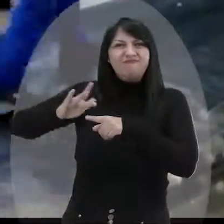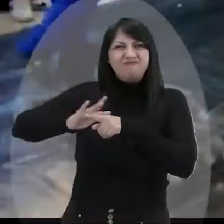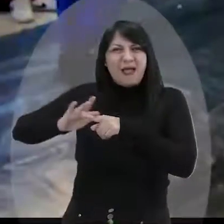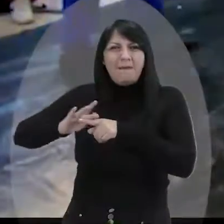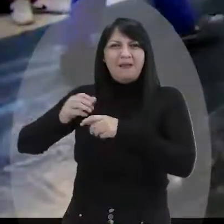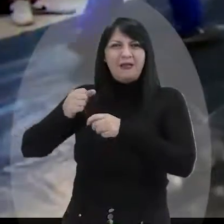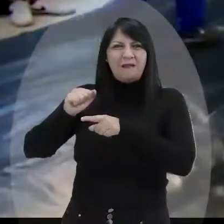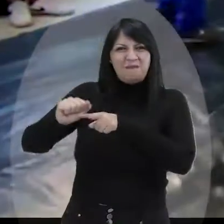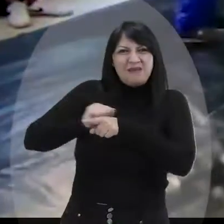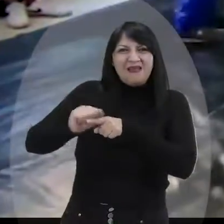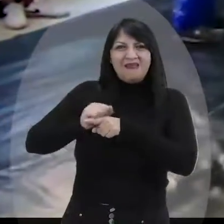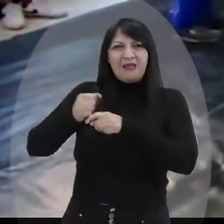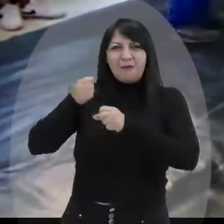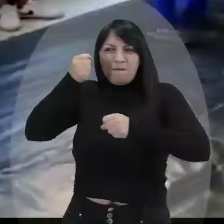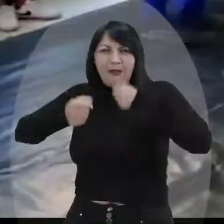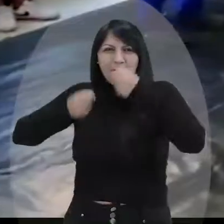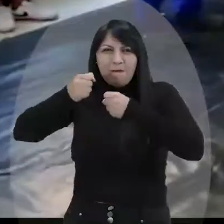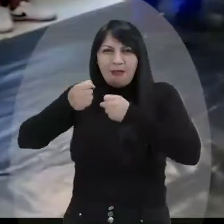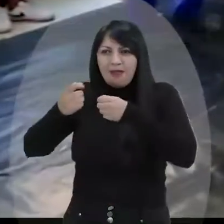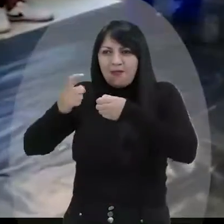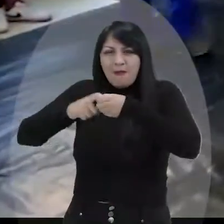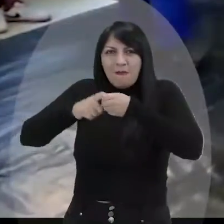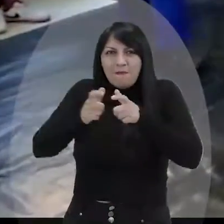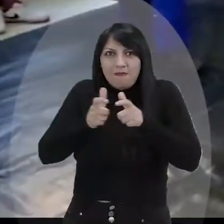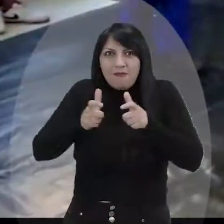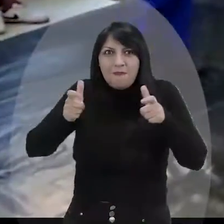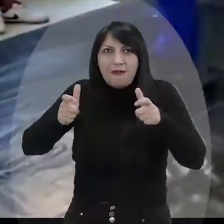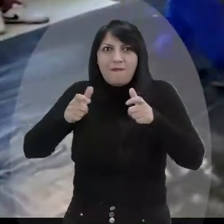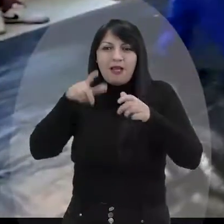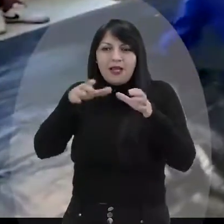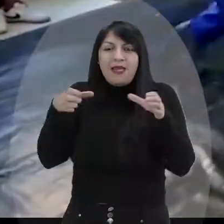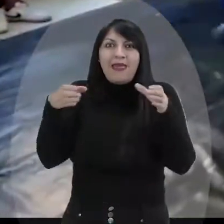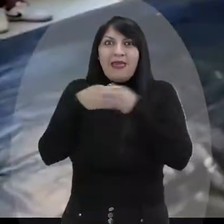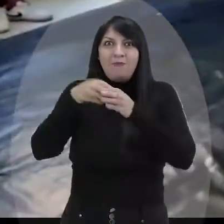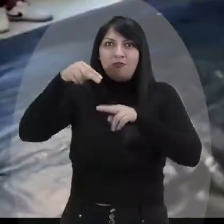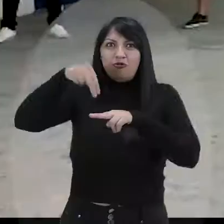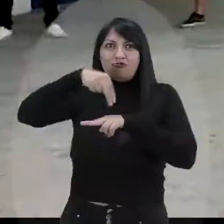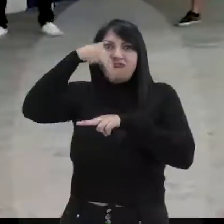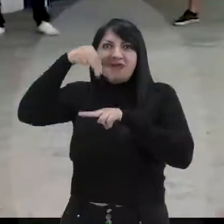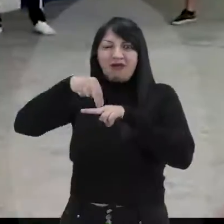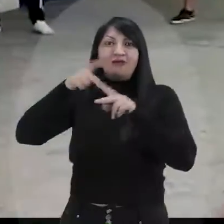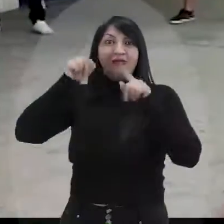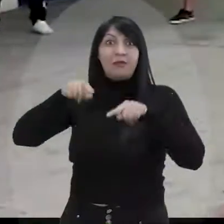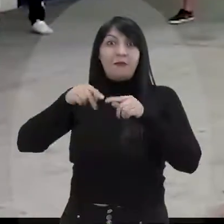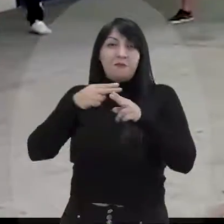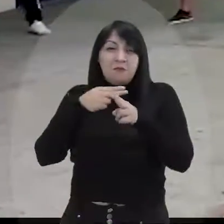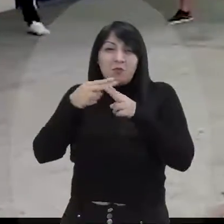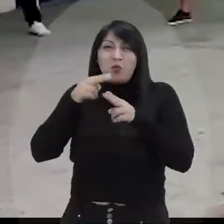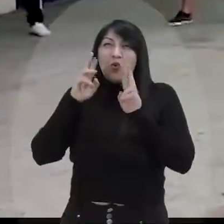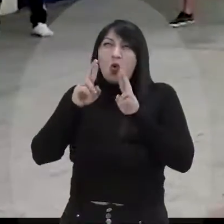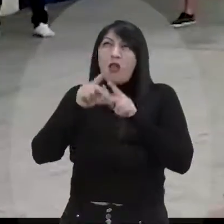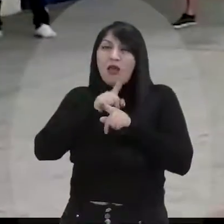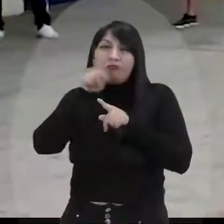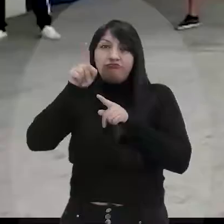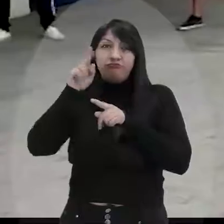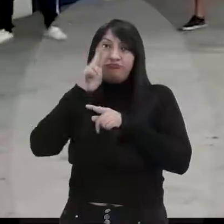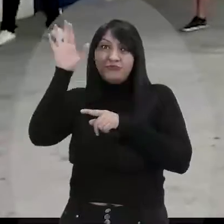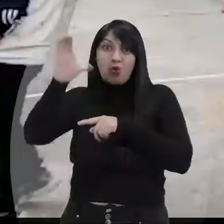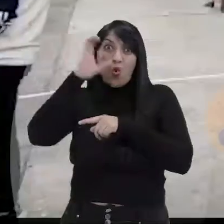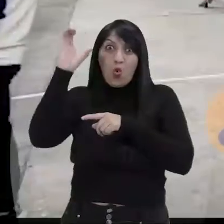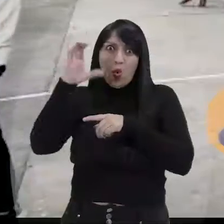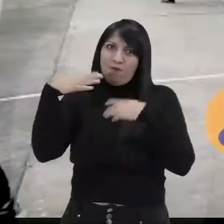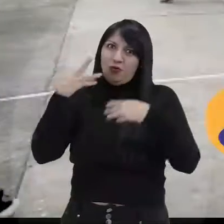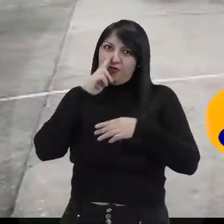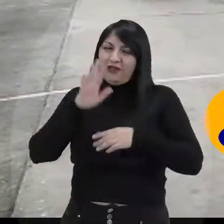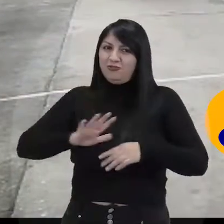y sacar nuevos campeones para que ingresen a la selección Nariño y después ingresen a la selección